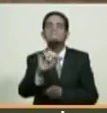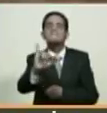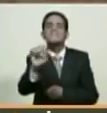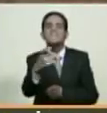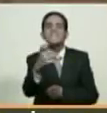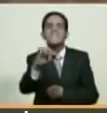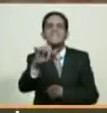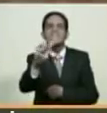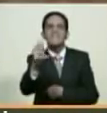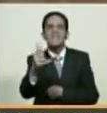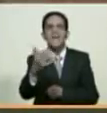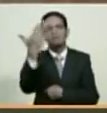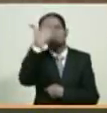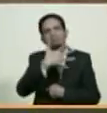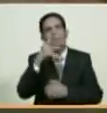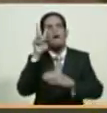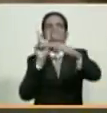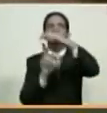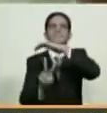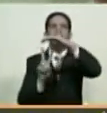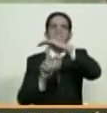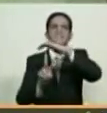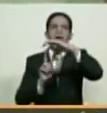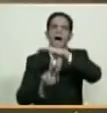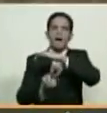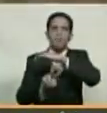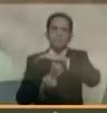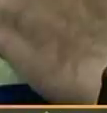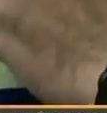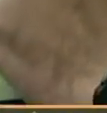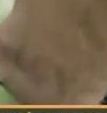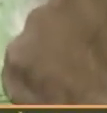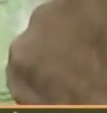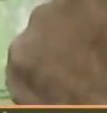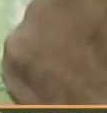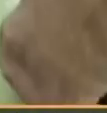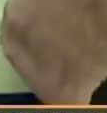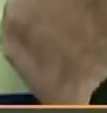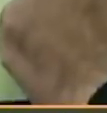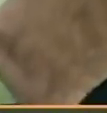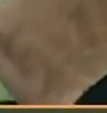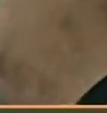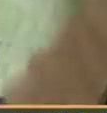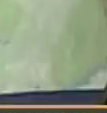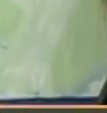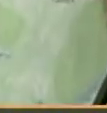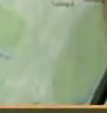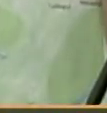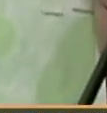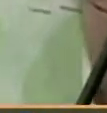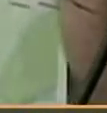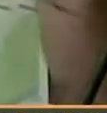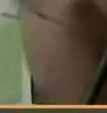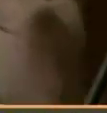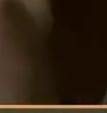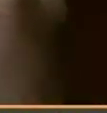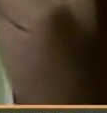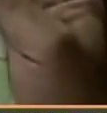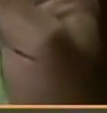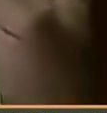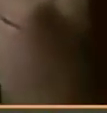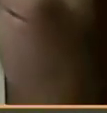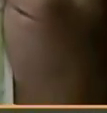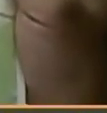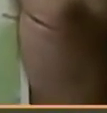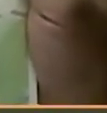masoquistas, hermanos y hermanas colombianos masoquistas, viajan 3 horas y media desde Cúcuta hasta el hospital del